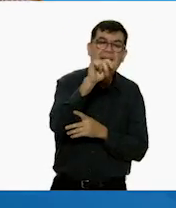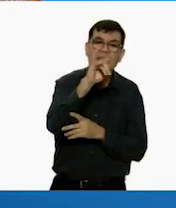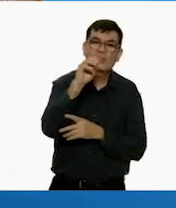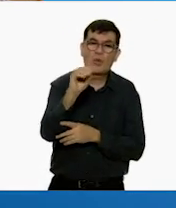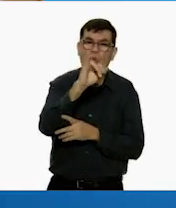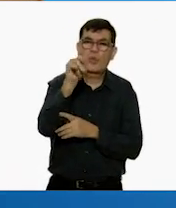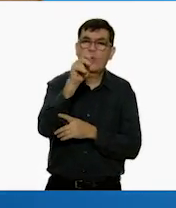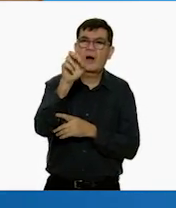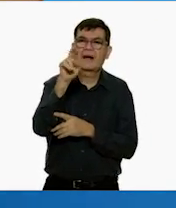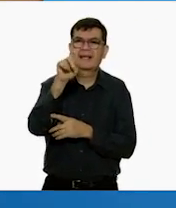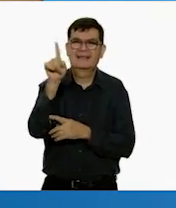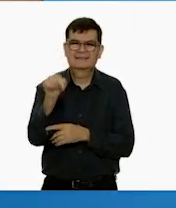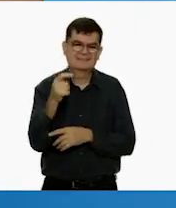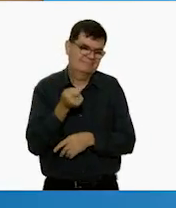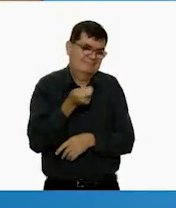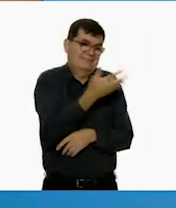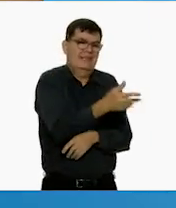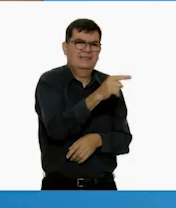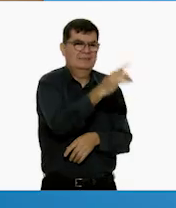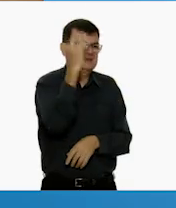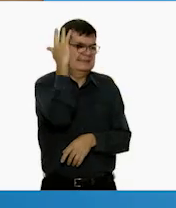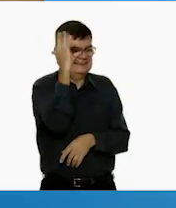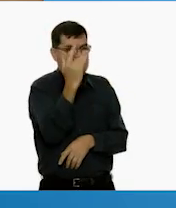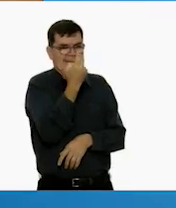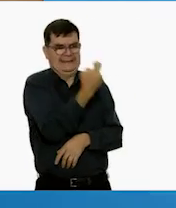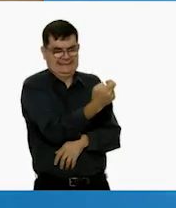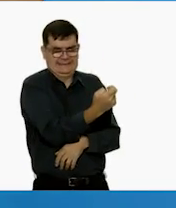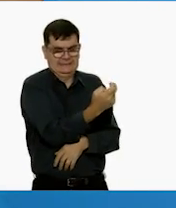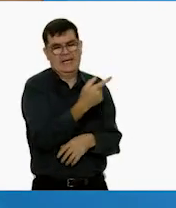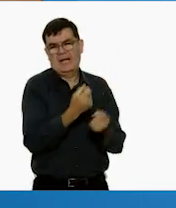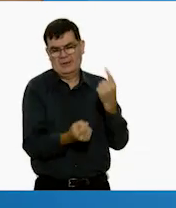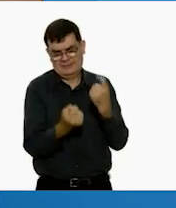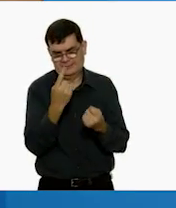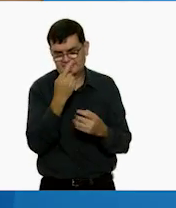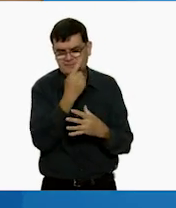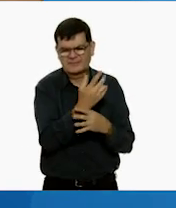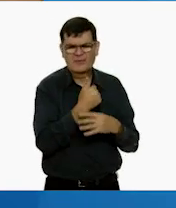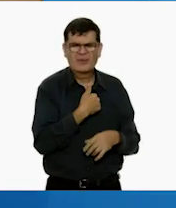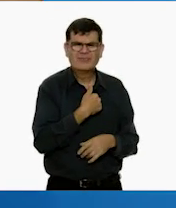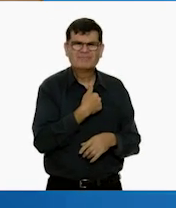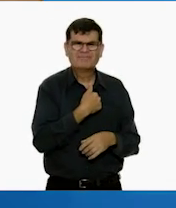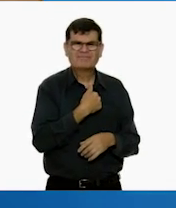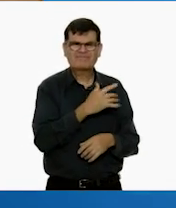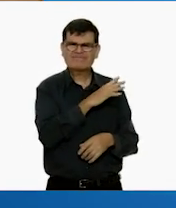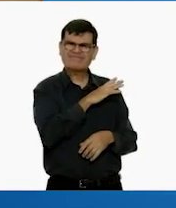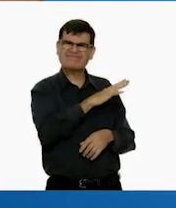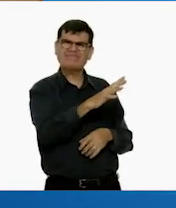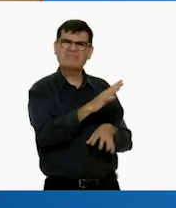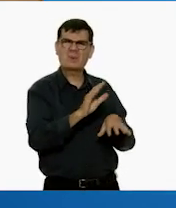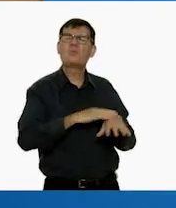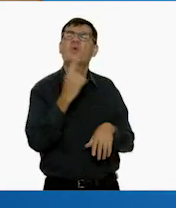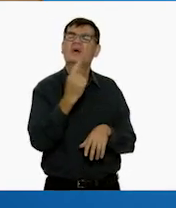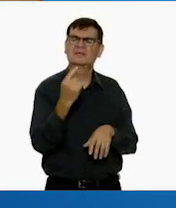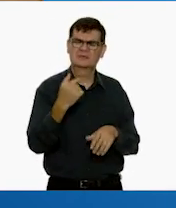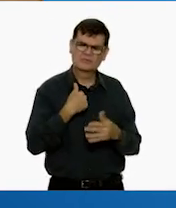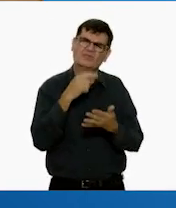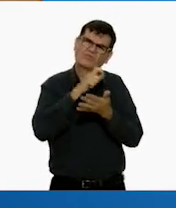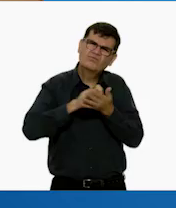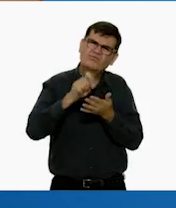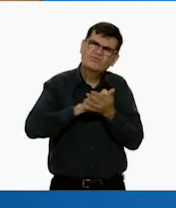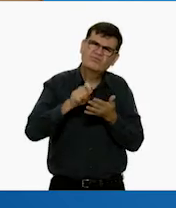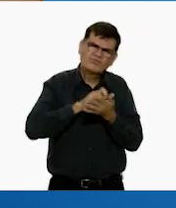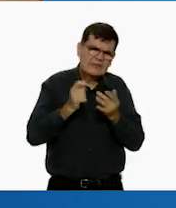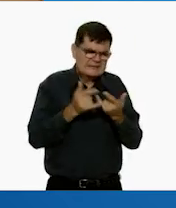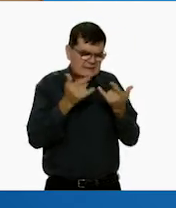que sería la denominación exacta. Yo soy reacio, ¿por qué? Porque como historiador, y